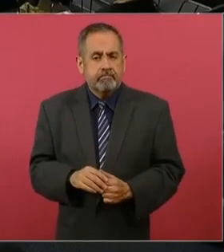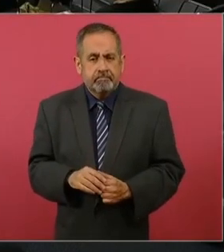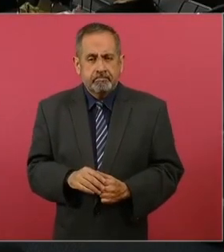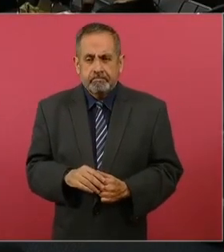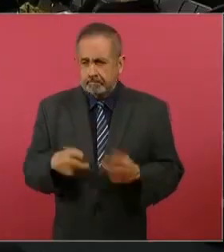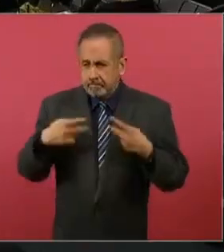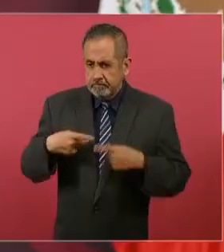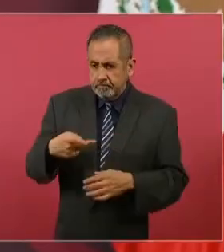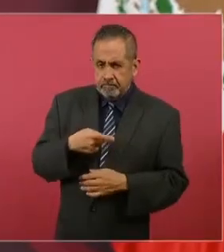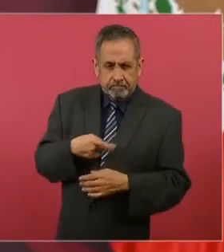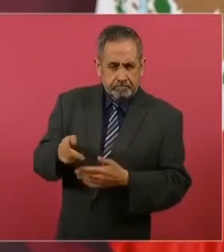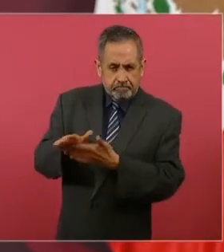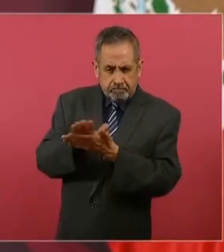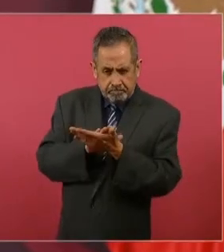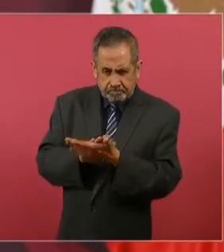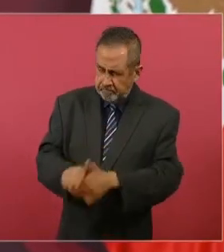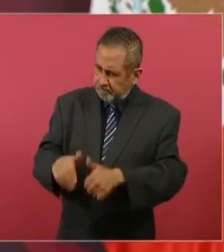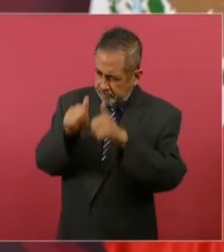pobre,